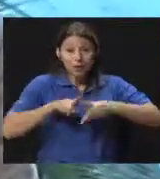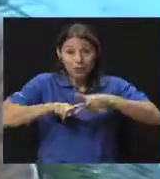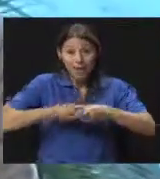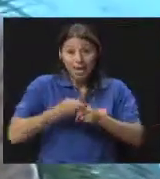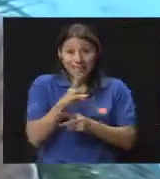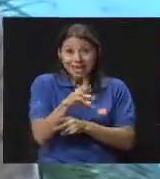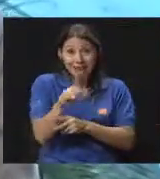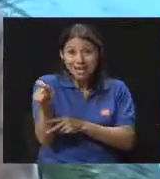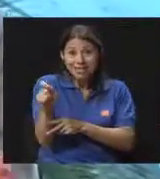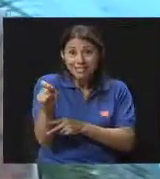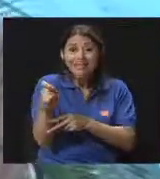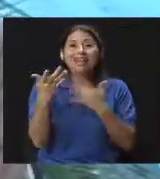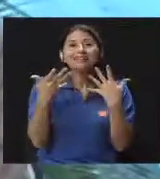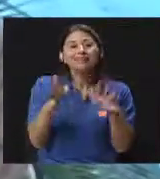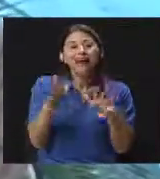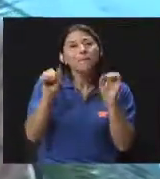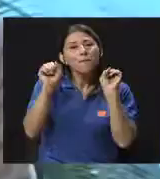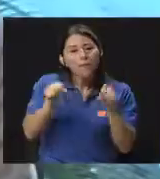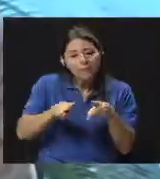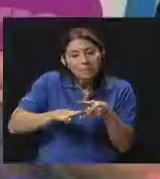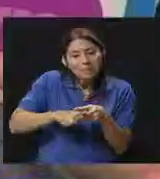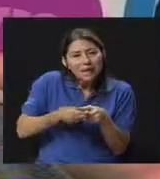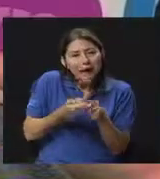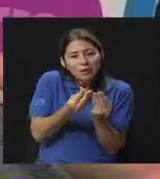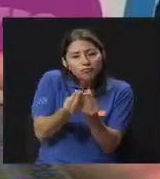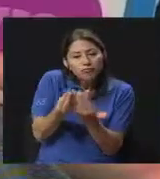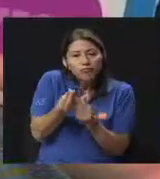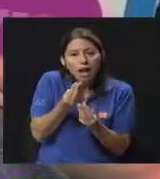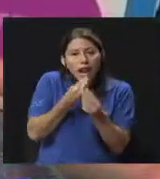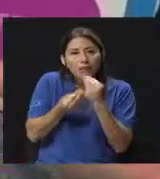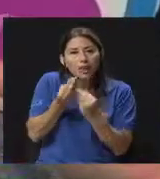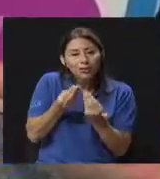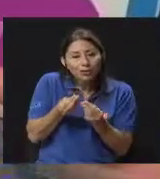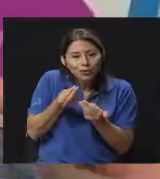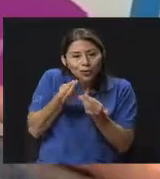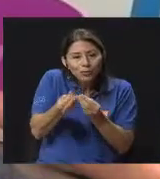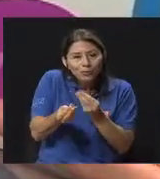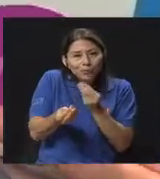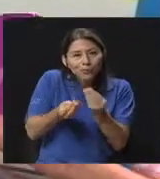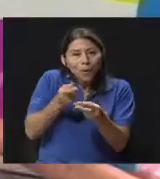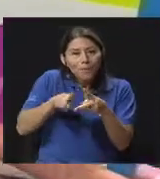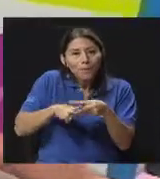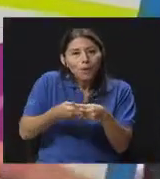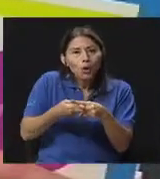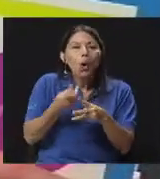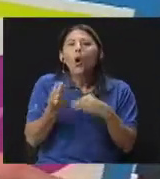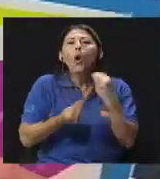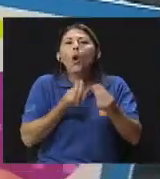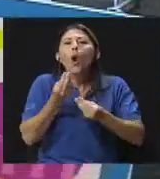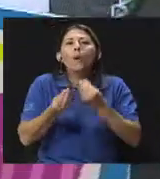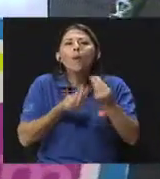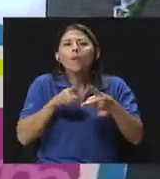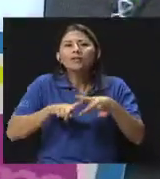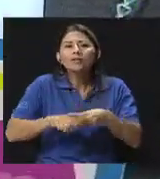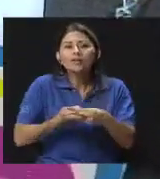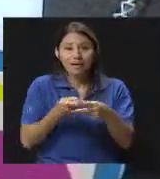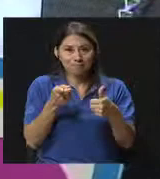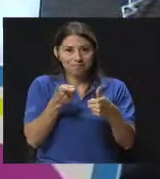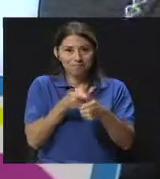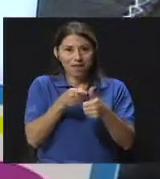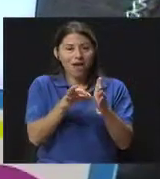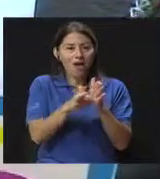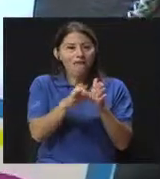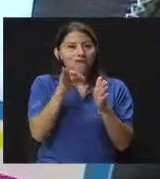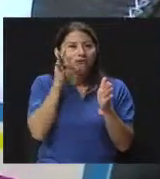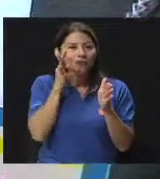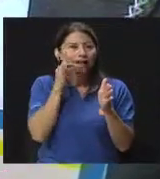iniciar ese proceso de introducción de alimentos. ¿Y cómo vamos a iniciar? Con frutas no ácidas